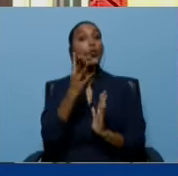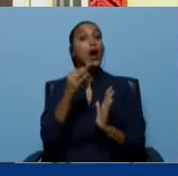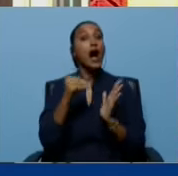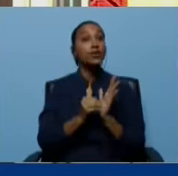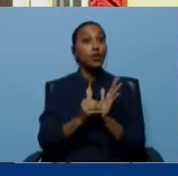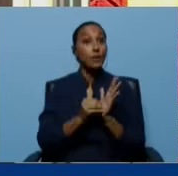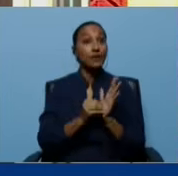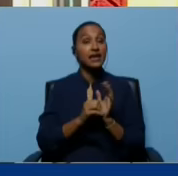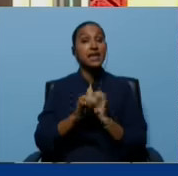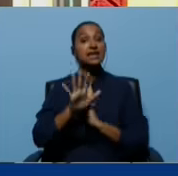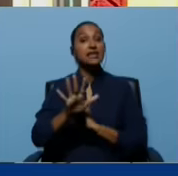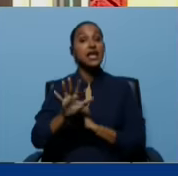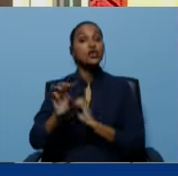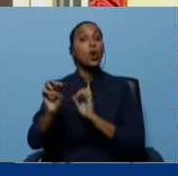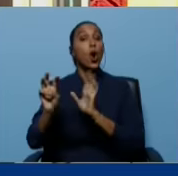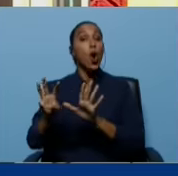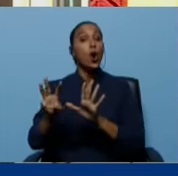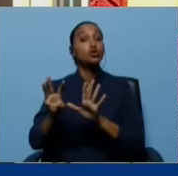4.508 territorios.